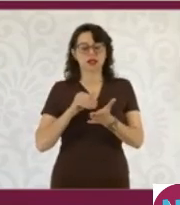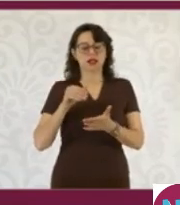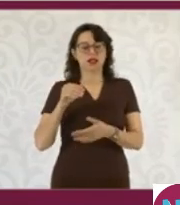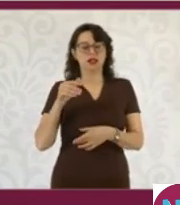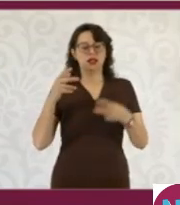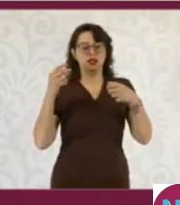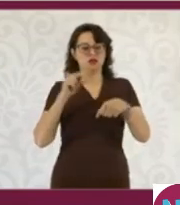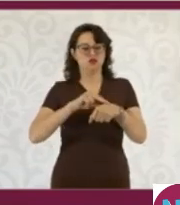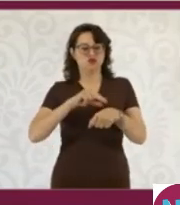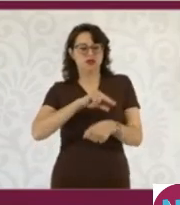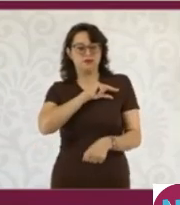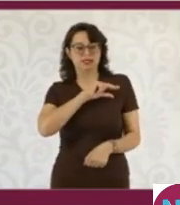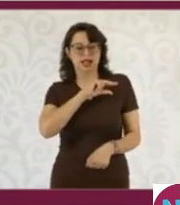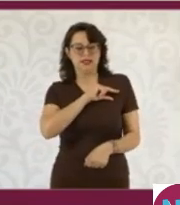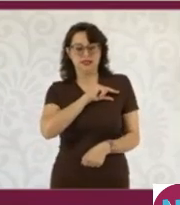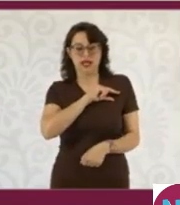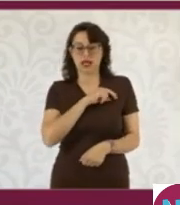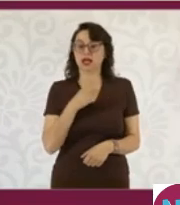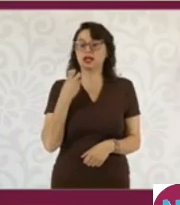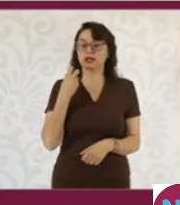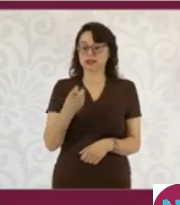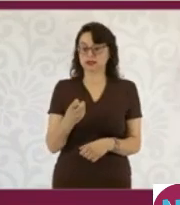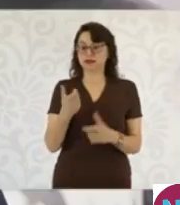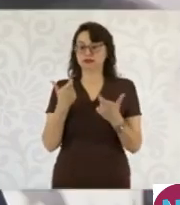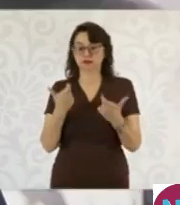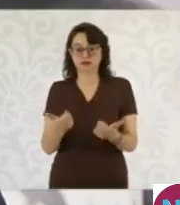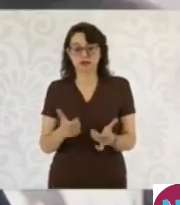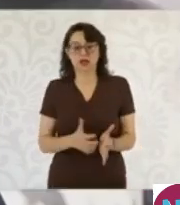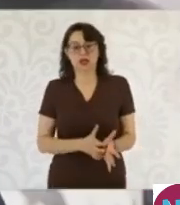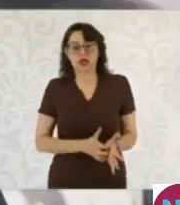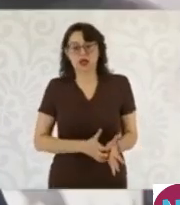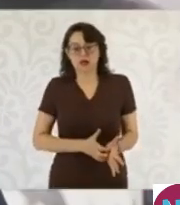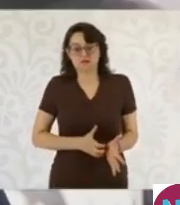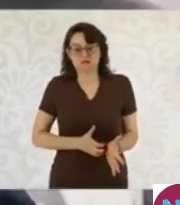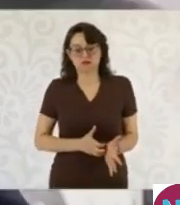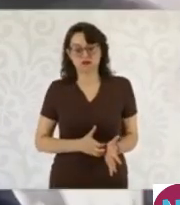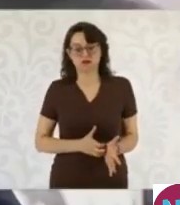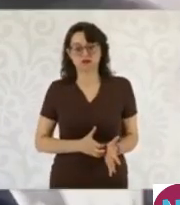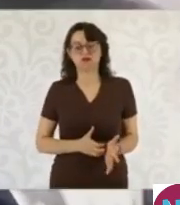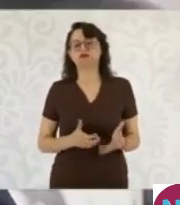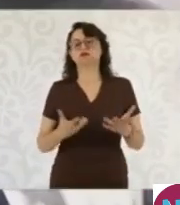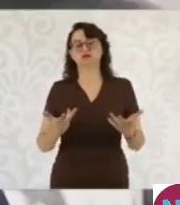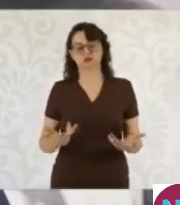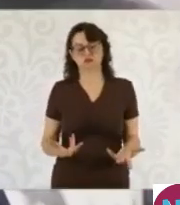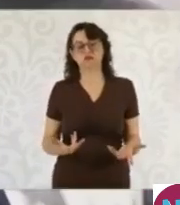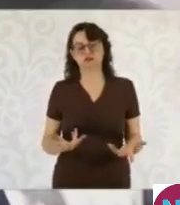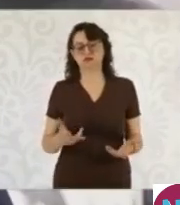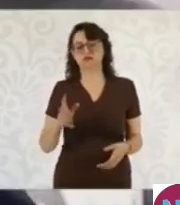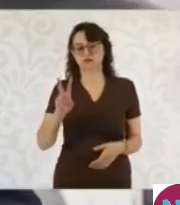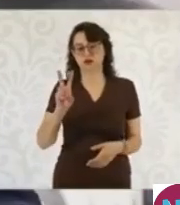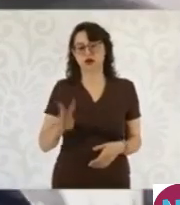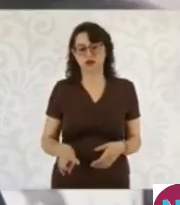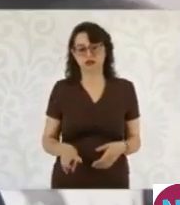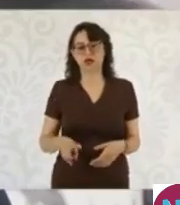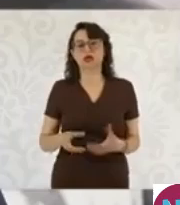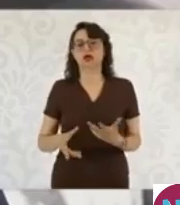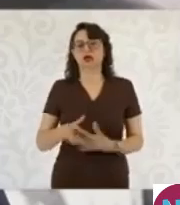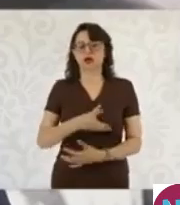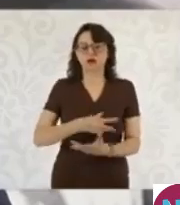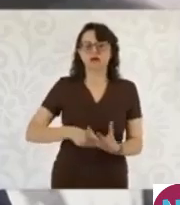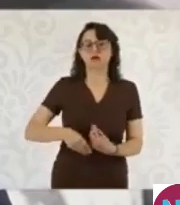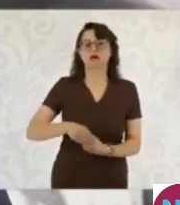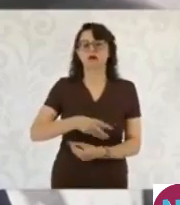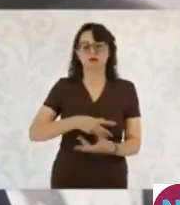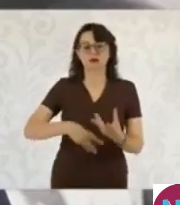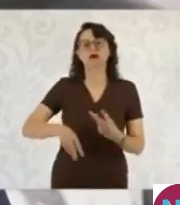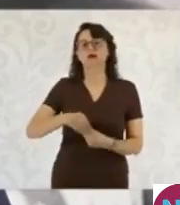especialistas. Este recurso que se está ahorrando vía los procesos de subasta que realizamos es dinero que evidentemente se reinvierte para el pueblo de